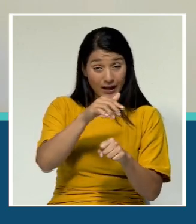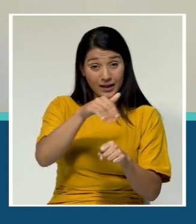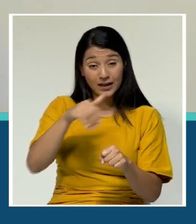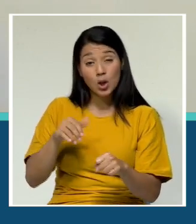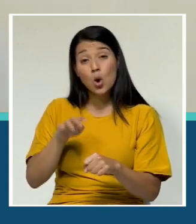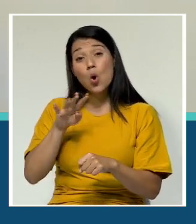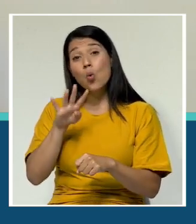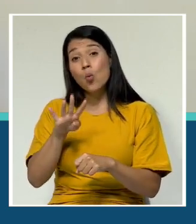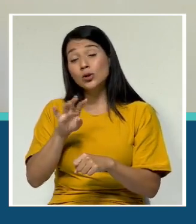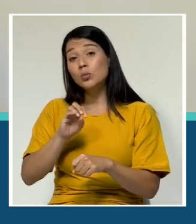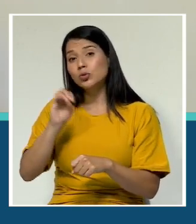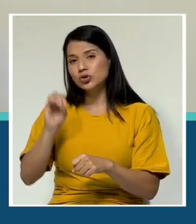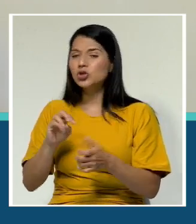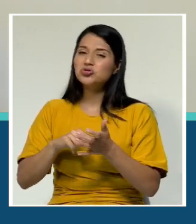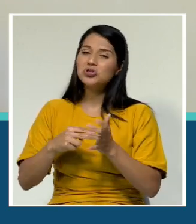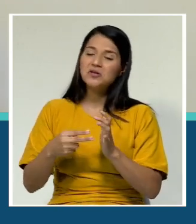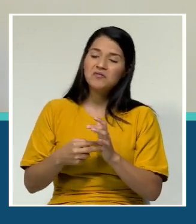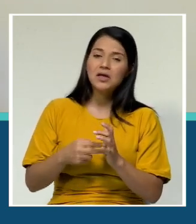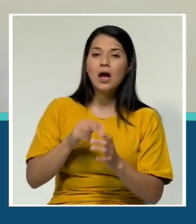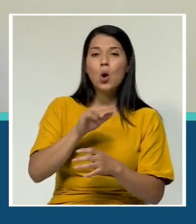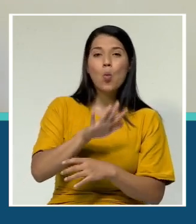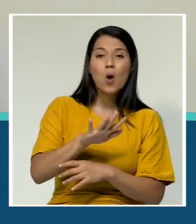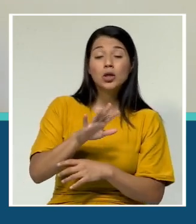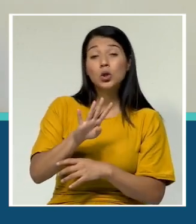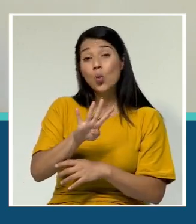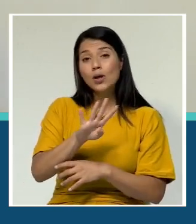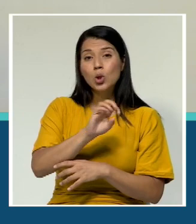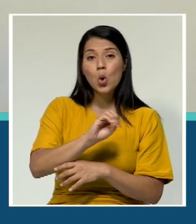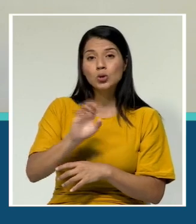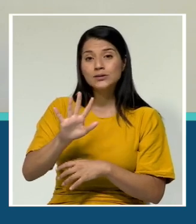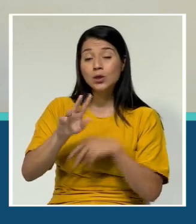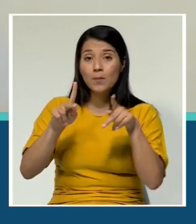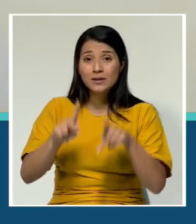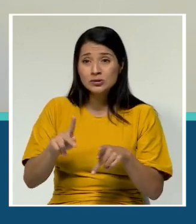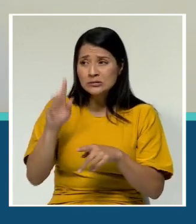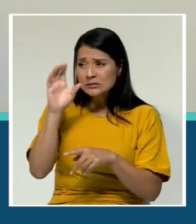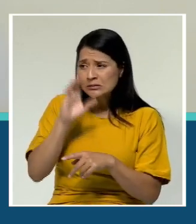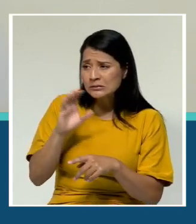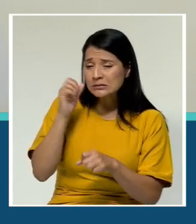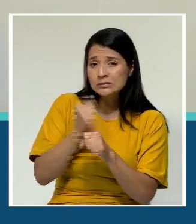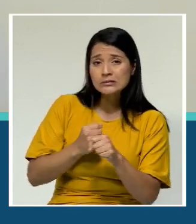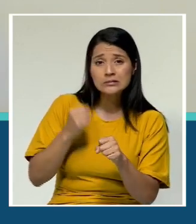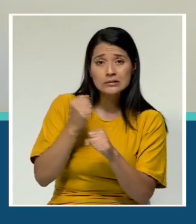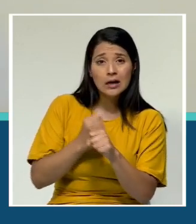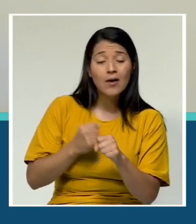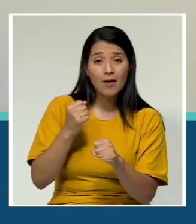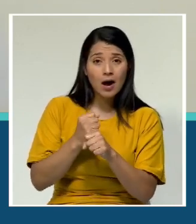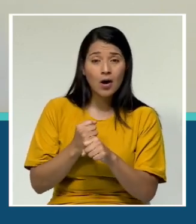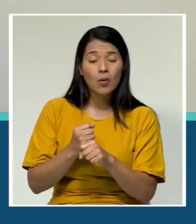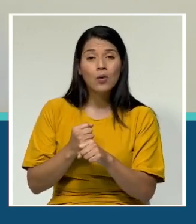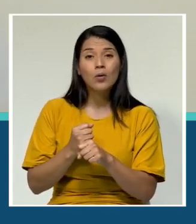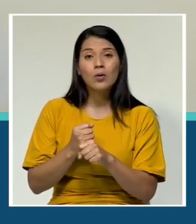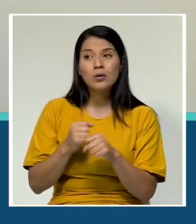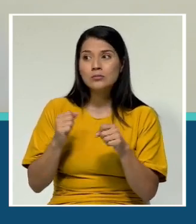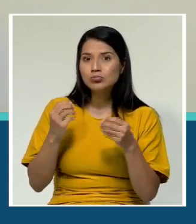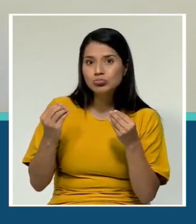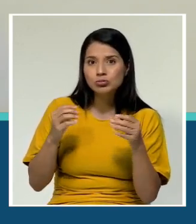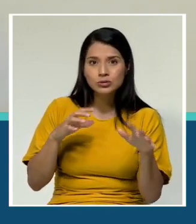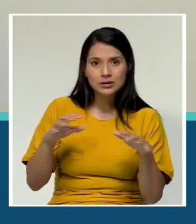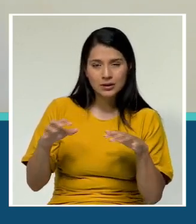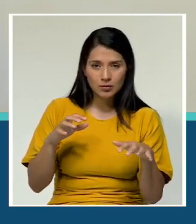de la tasa nacional del 13,6%, 4%, de 4 a 5 personas desempleadas